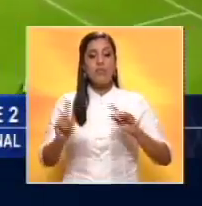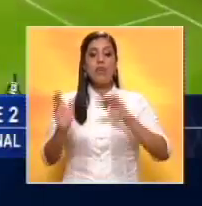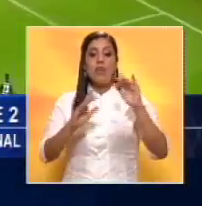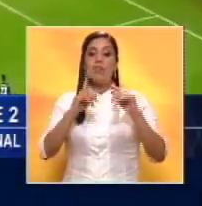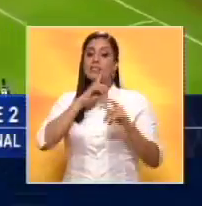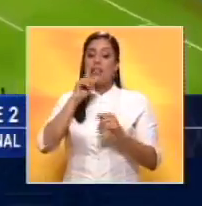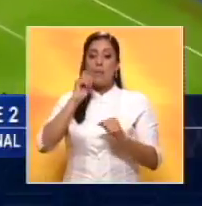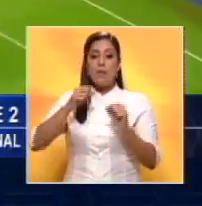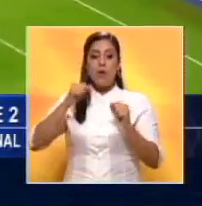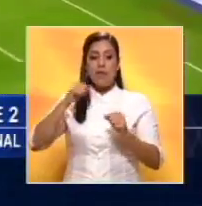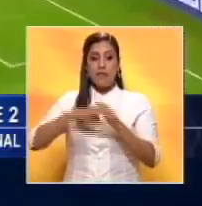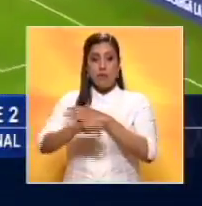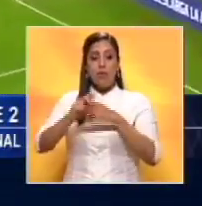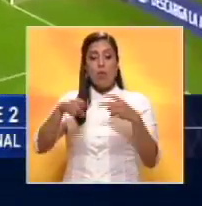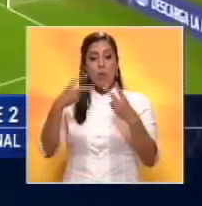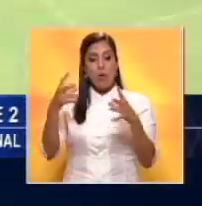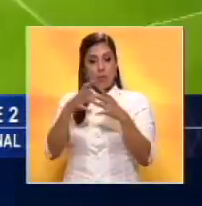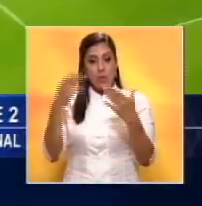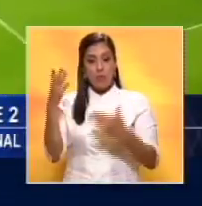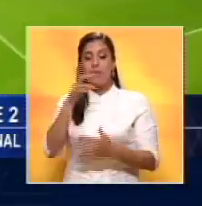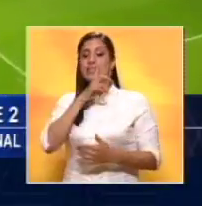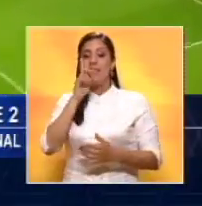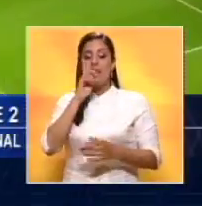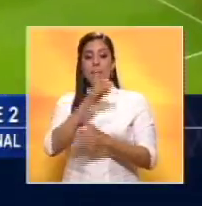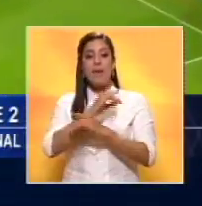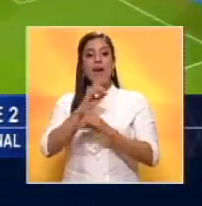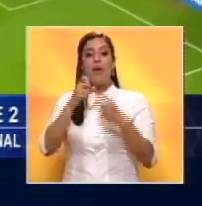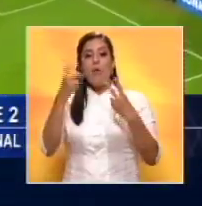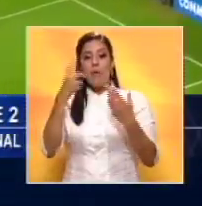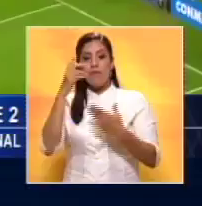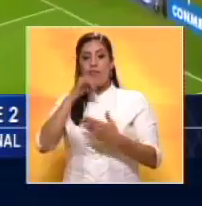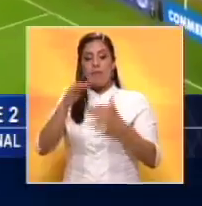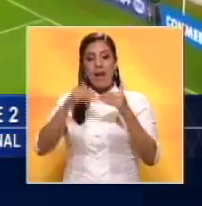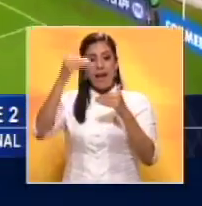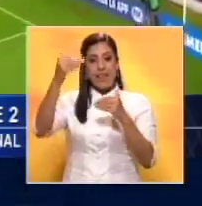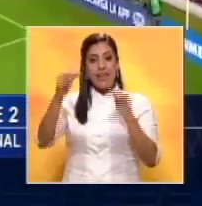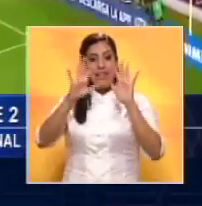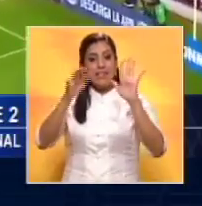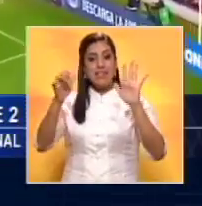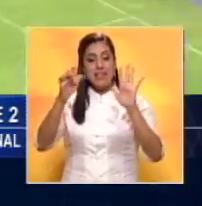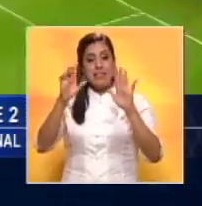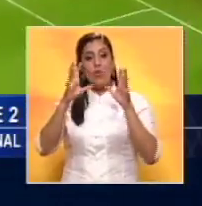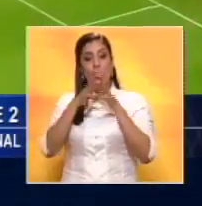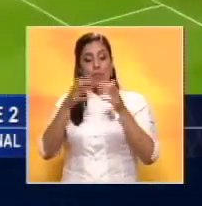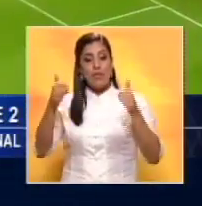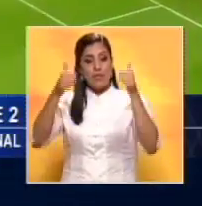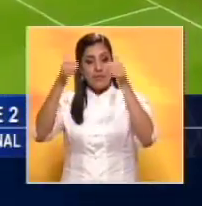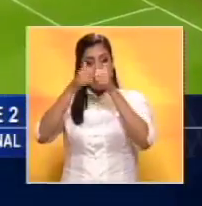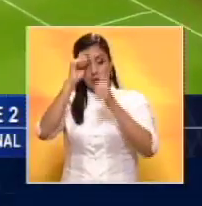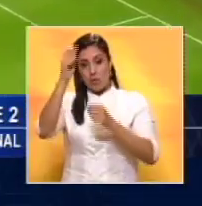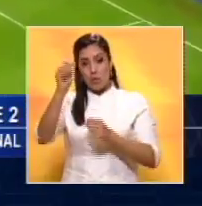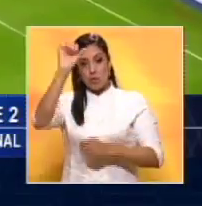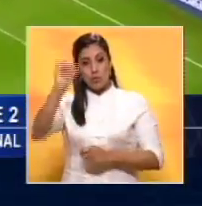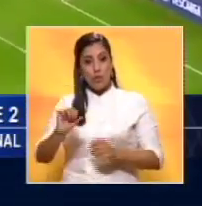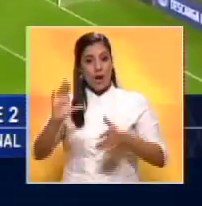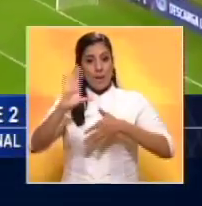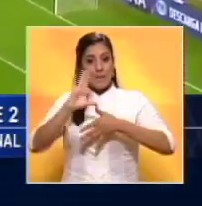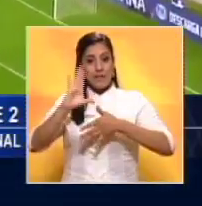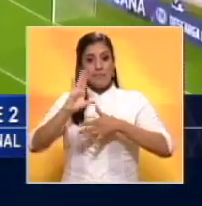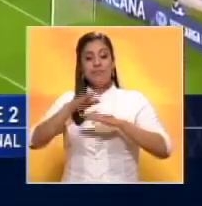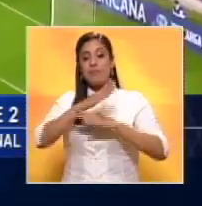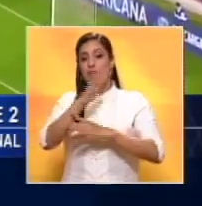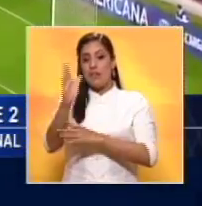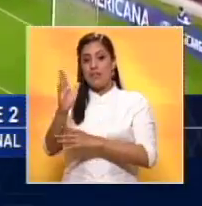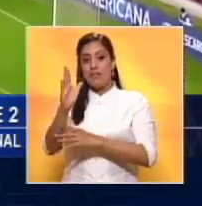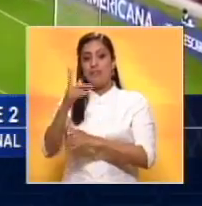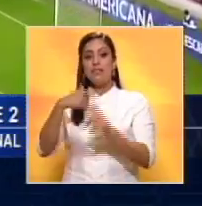Pasamos a notas del fútbol porque el nuevo equipo de Fernando Amorebieta, Independiente de Avellaneda, picó adelante en los 16avos de final de la Conmebol Sudamericana tras